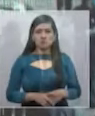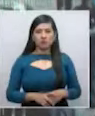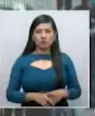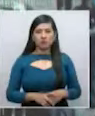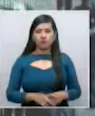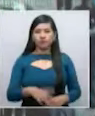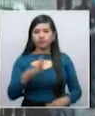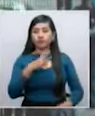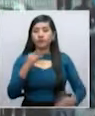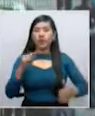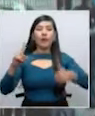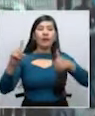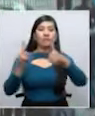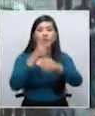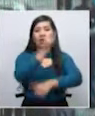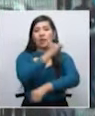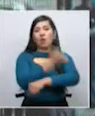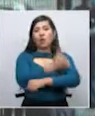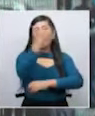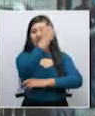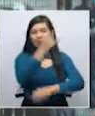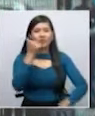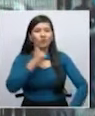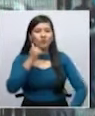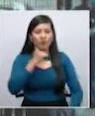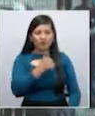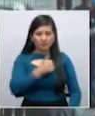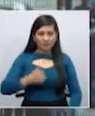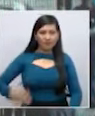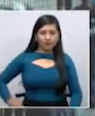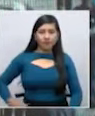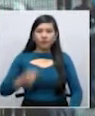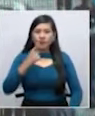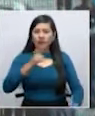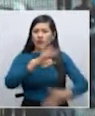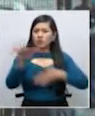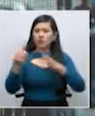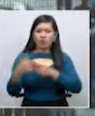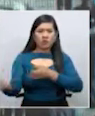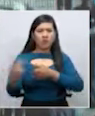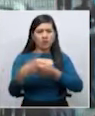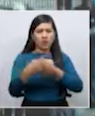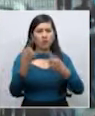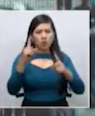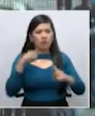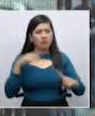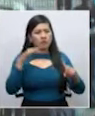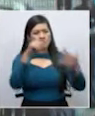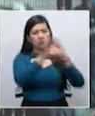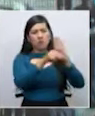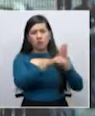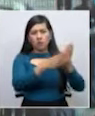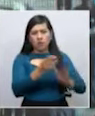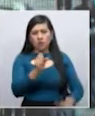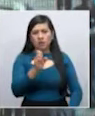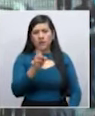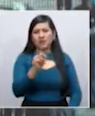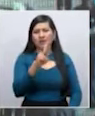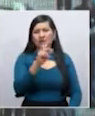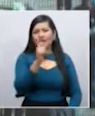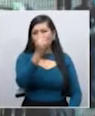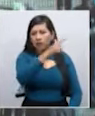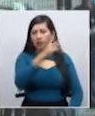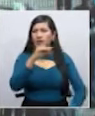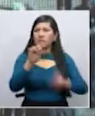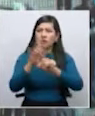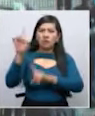Y la primera autoridad del Alto, Eva Copa, afirmó que todos los involucrados en las masacres de Sacaba y Sencata deben ser sentenciados